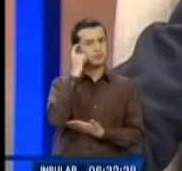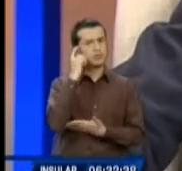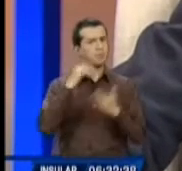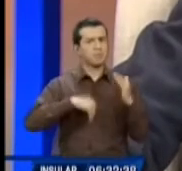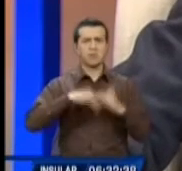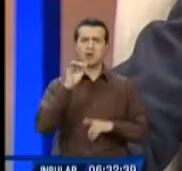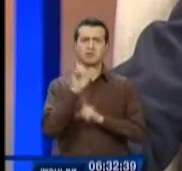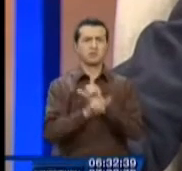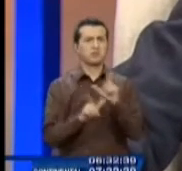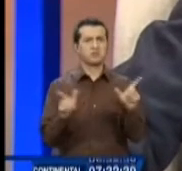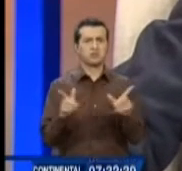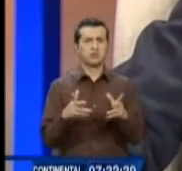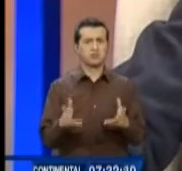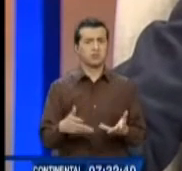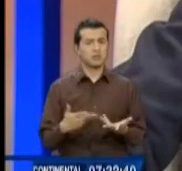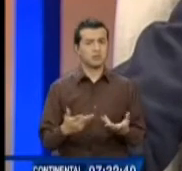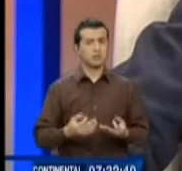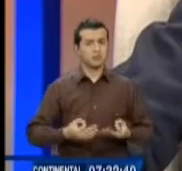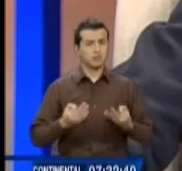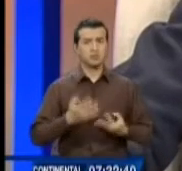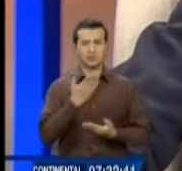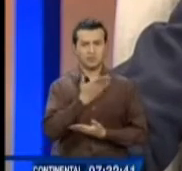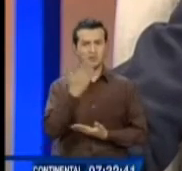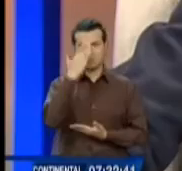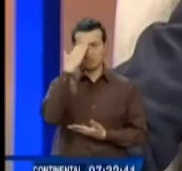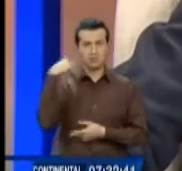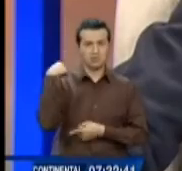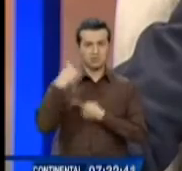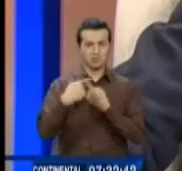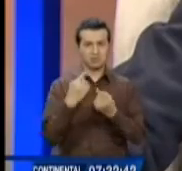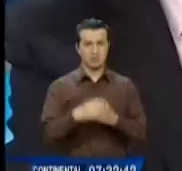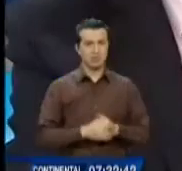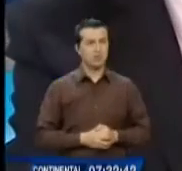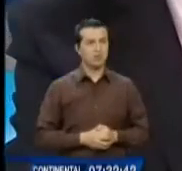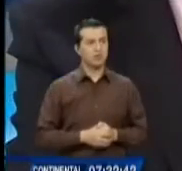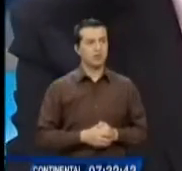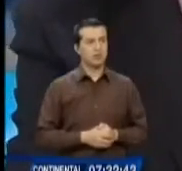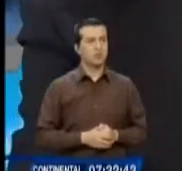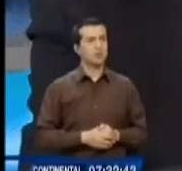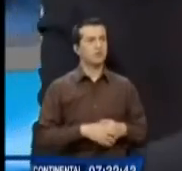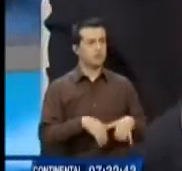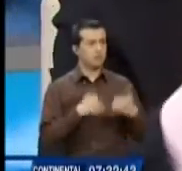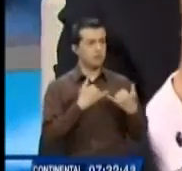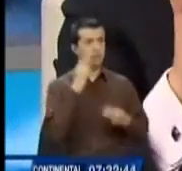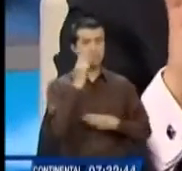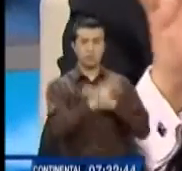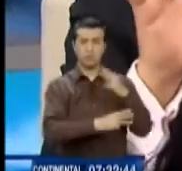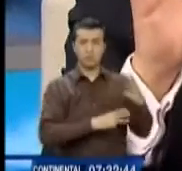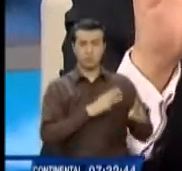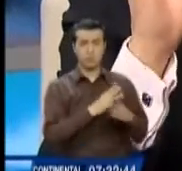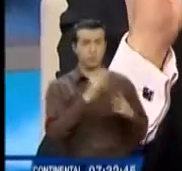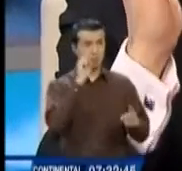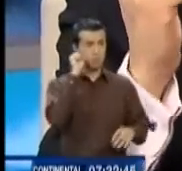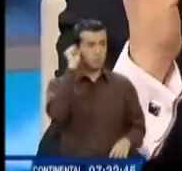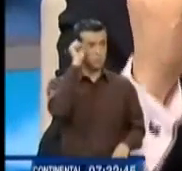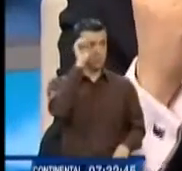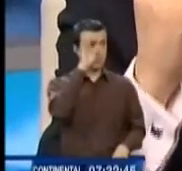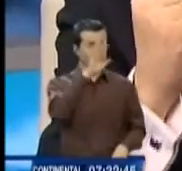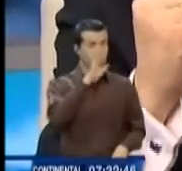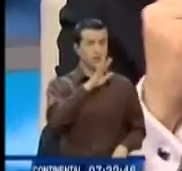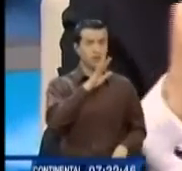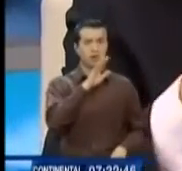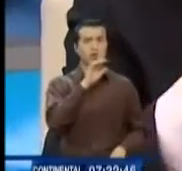más gente que las tradicionales. Ahora, en el mundo entero, el cine como tal